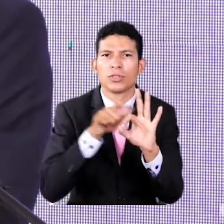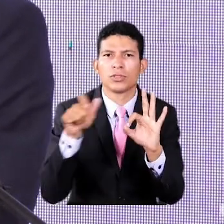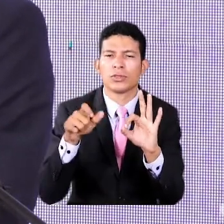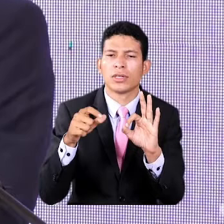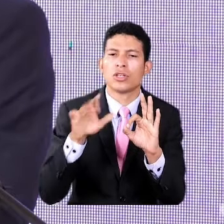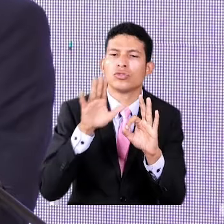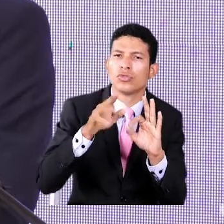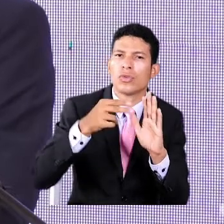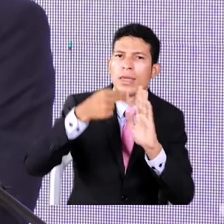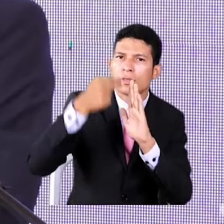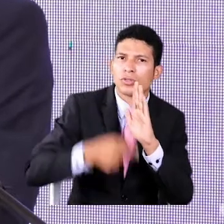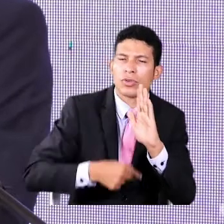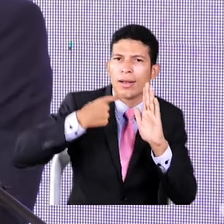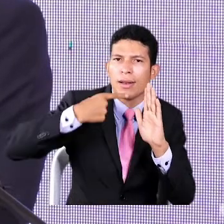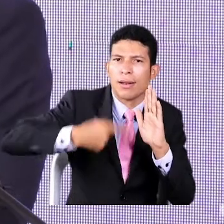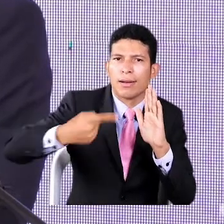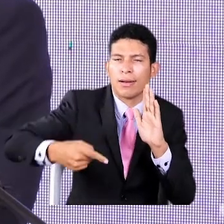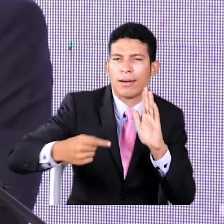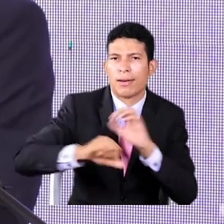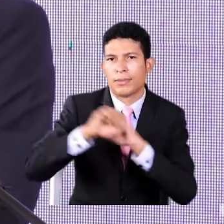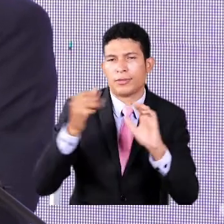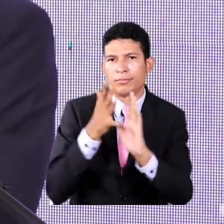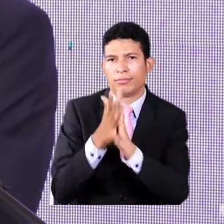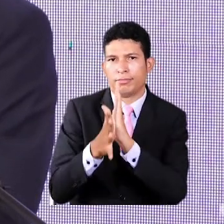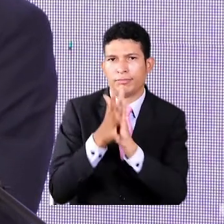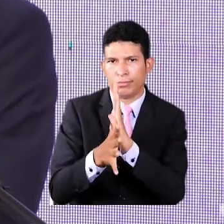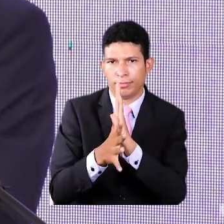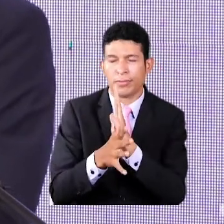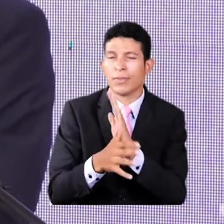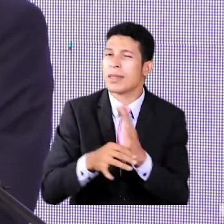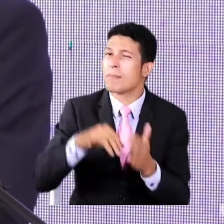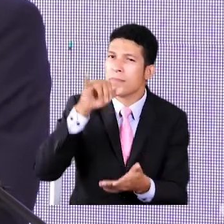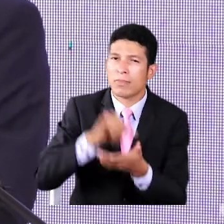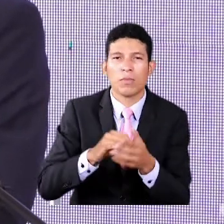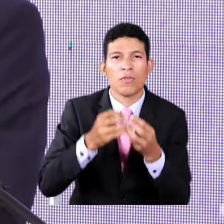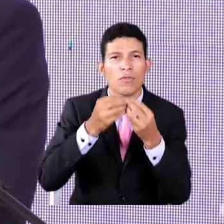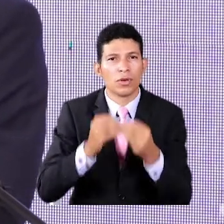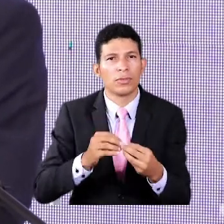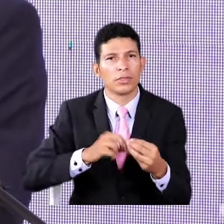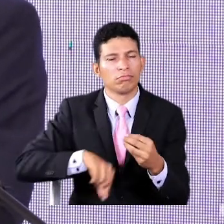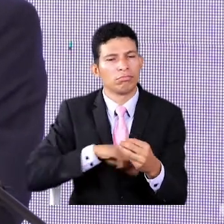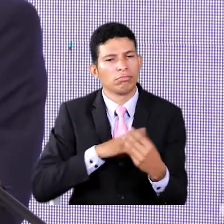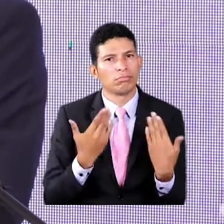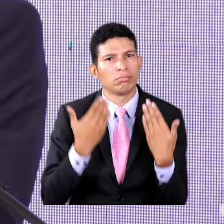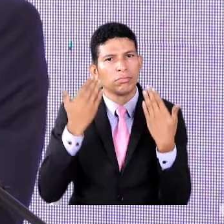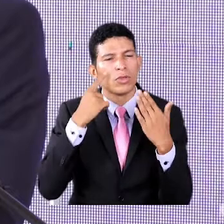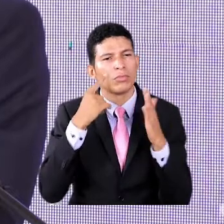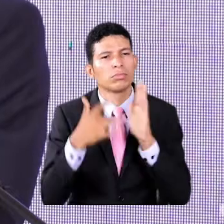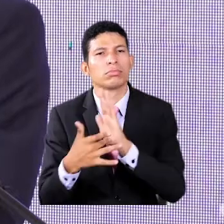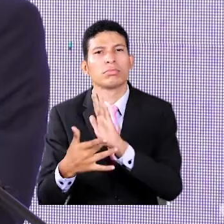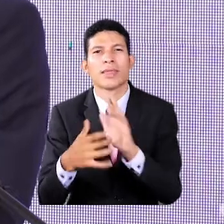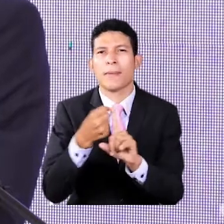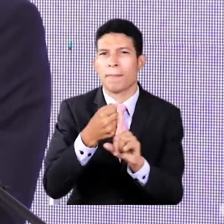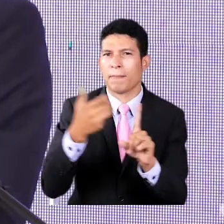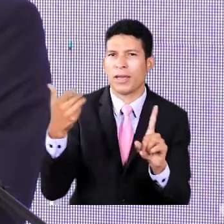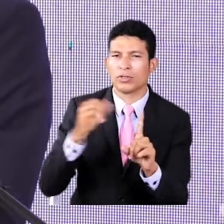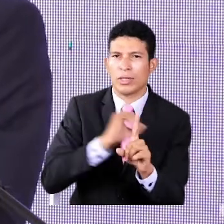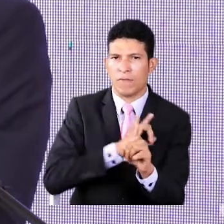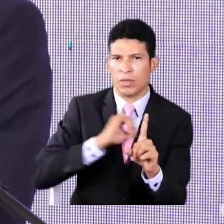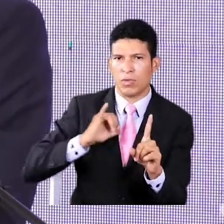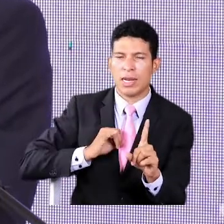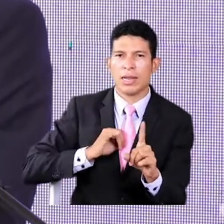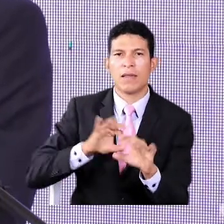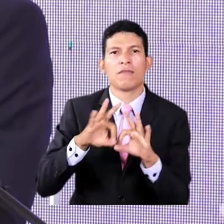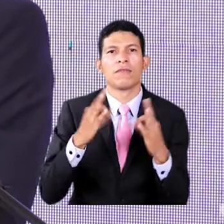sus historias que escuchamos esta mañana de la misma manera sirven esos espacios para visibilizar los impactos individuales familiares